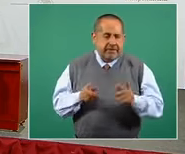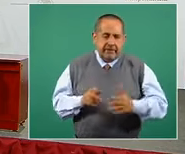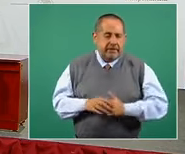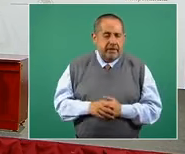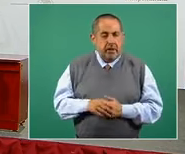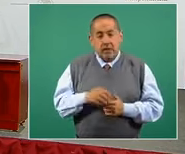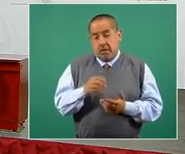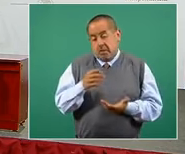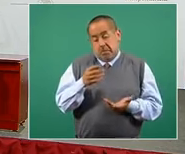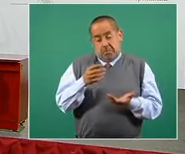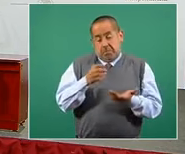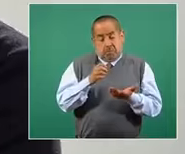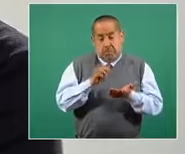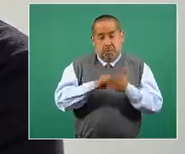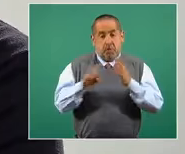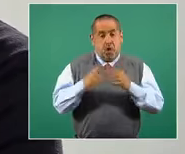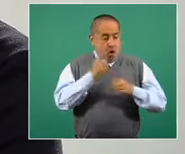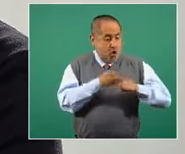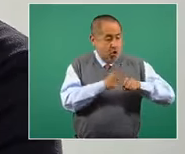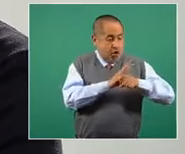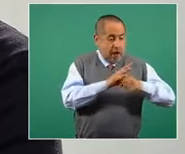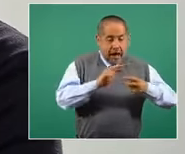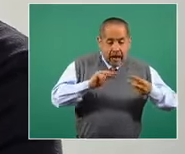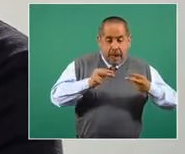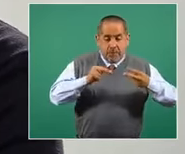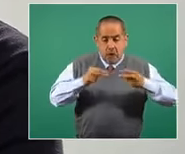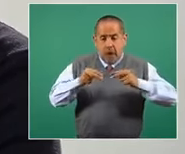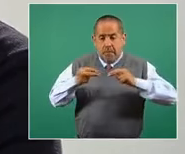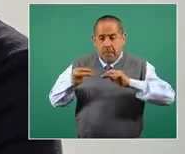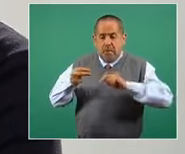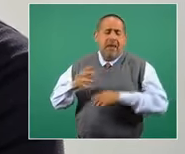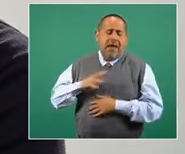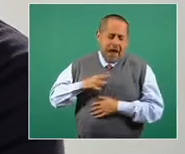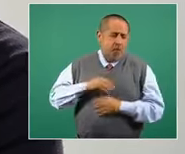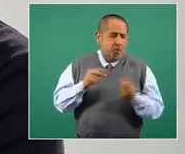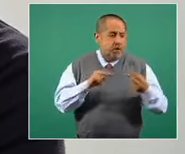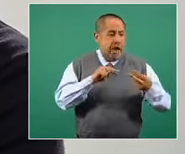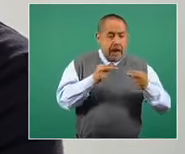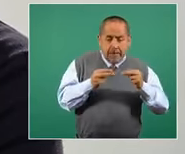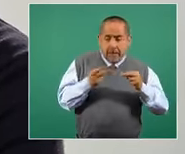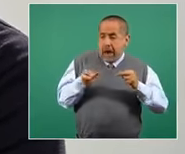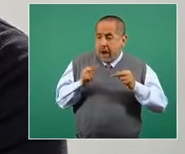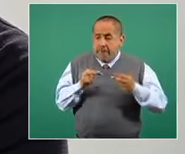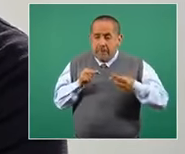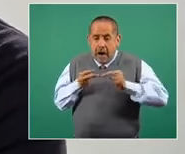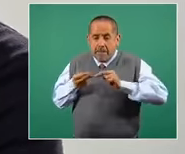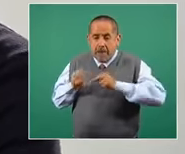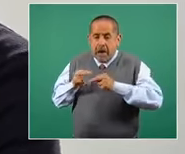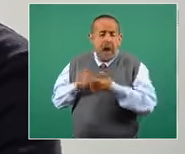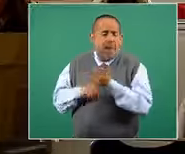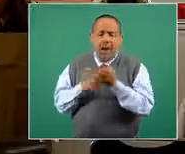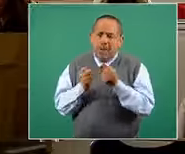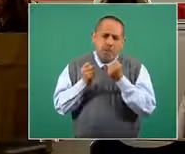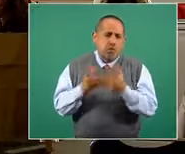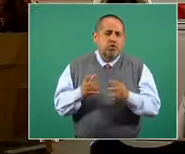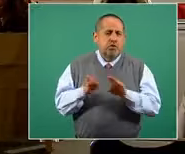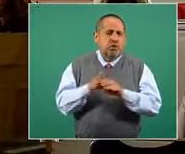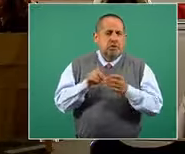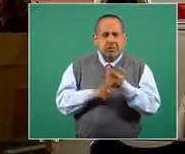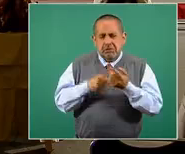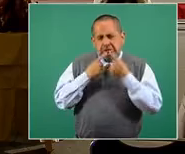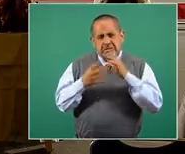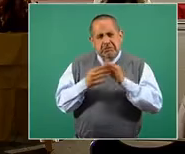porque finalmente mutaciones puede haber muchas, combinaciones de estas mutaciones que generen variantes puede haber